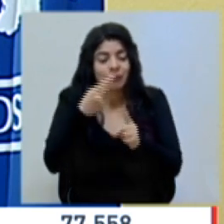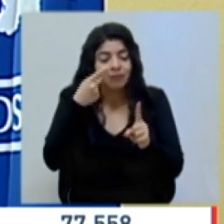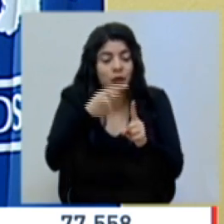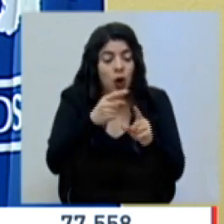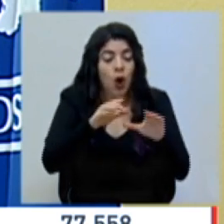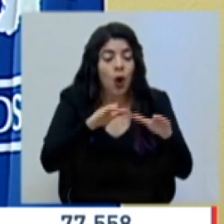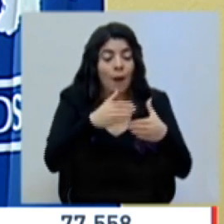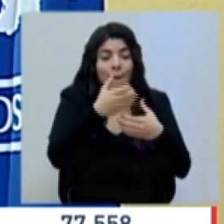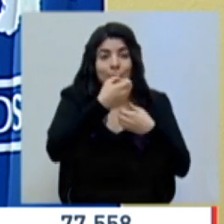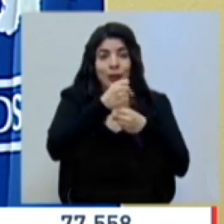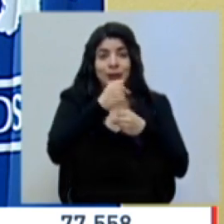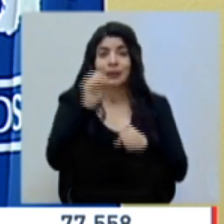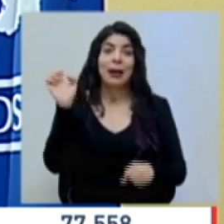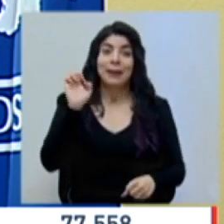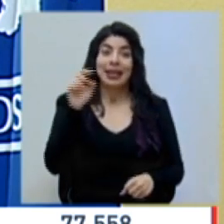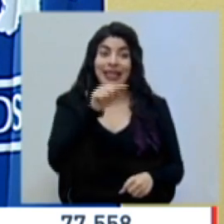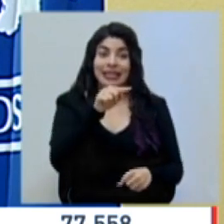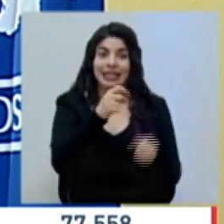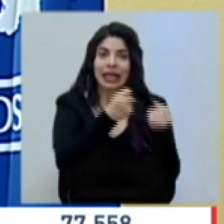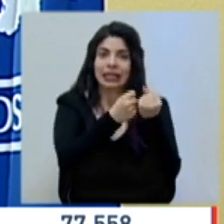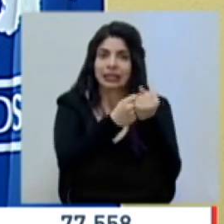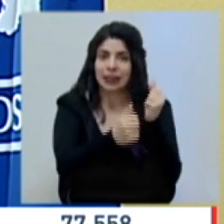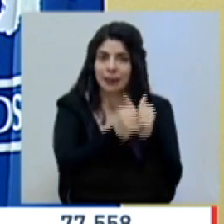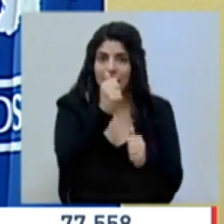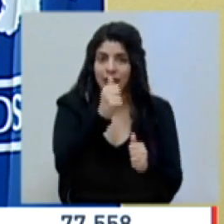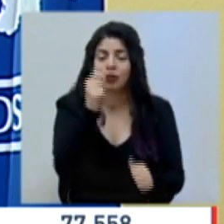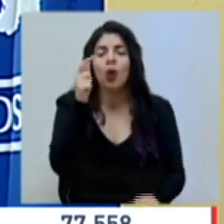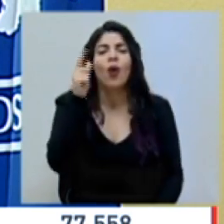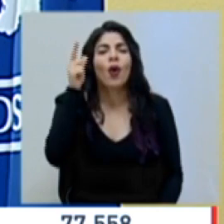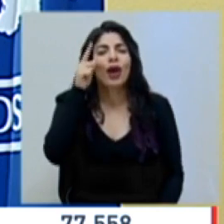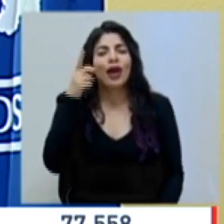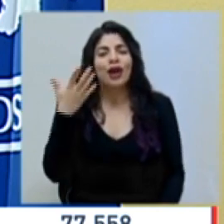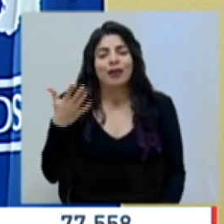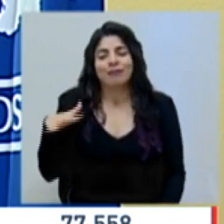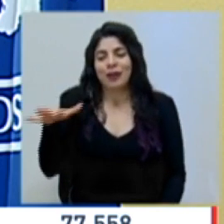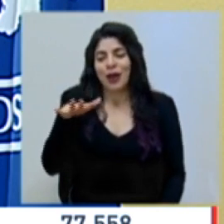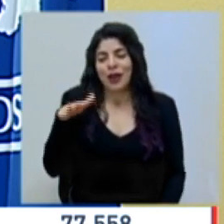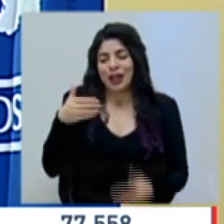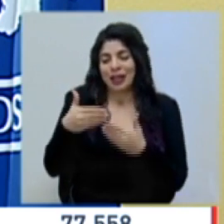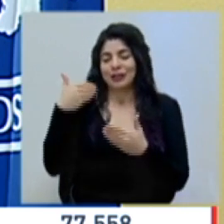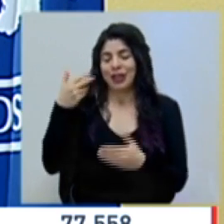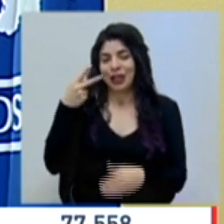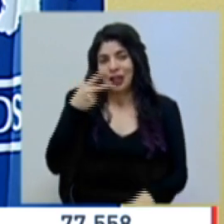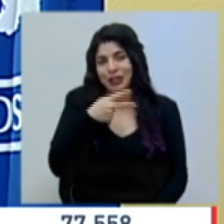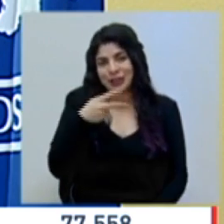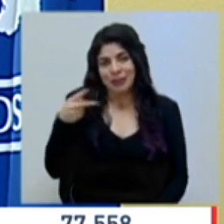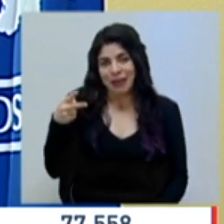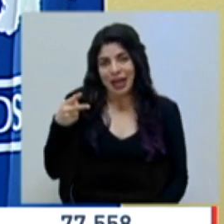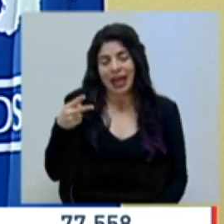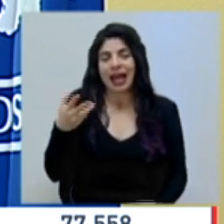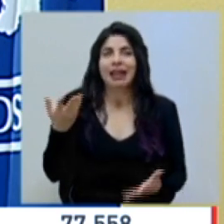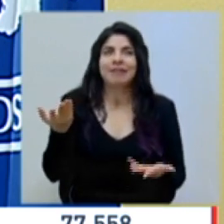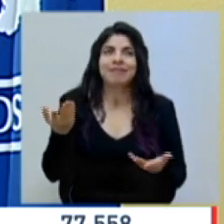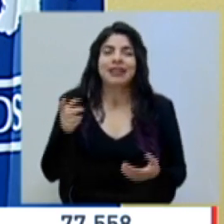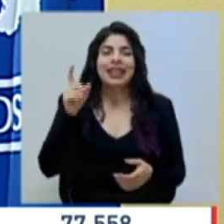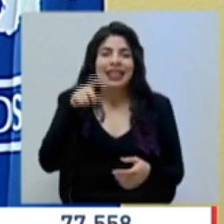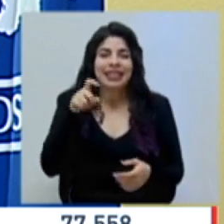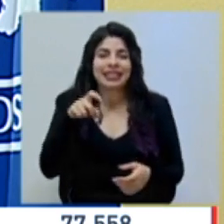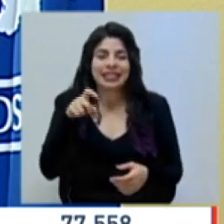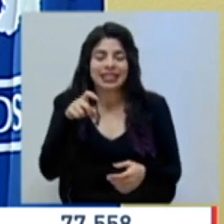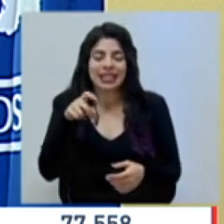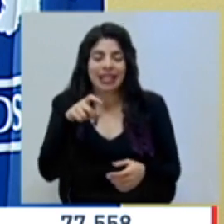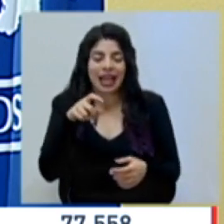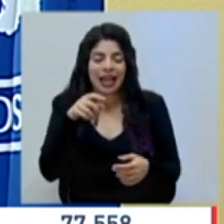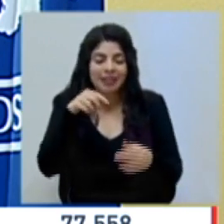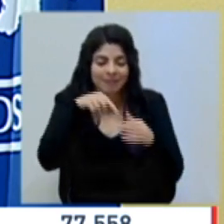comités municipales de emergencia. Por supuesto que en el contexto de las últimas 2 semanas, pues hemos tenido que lidiar con